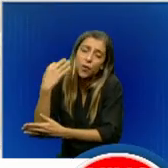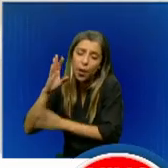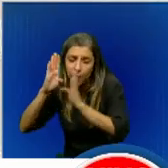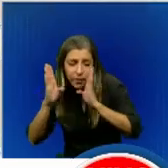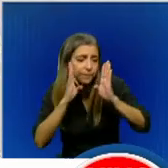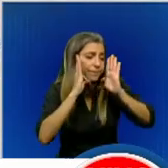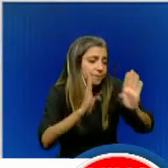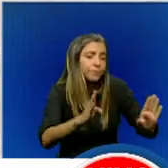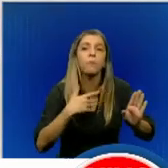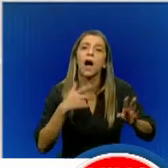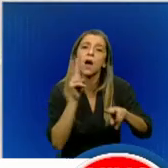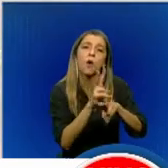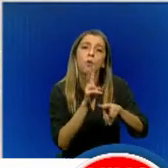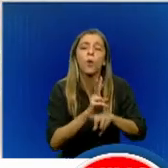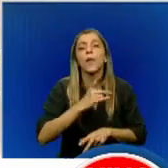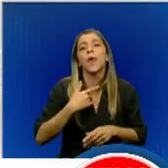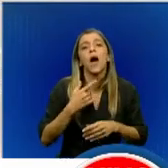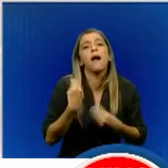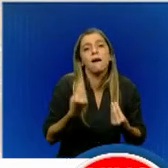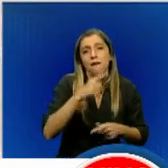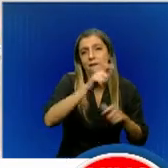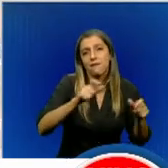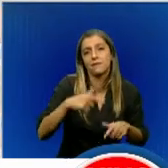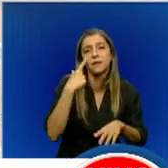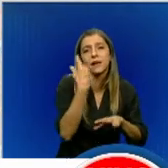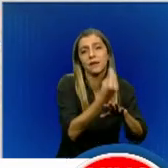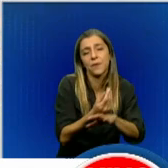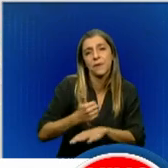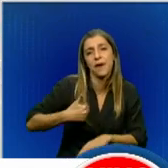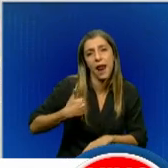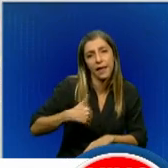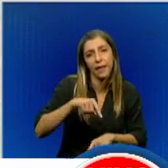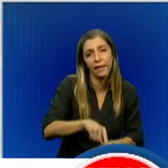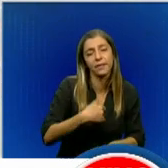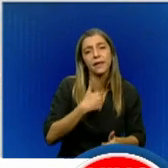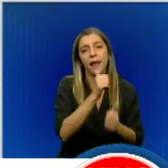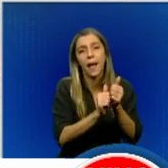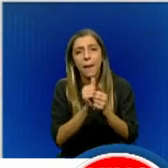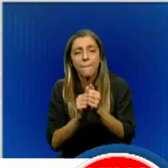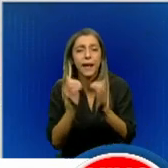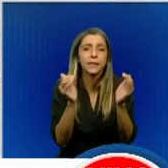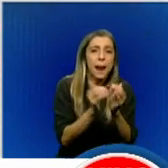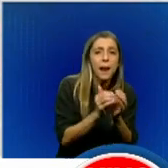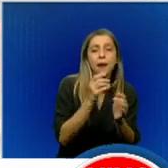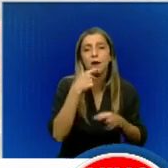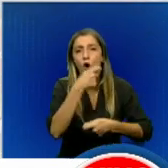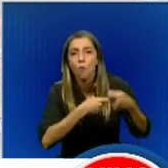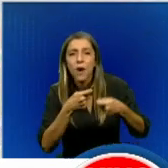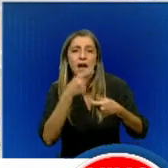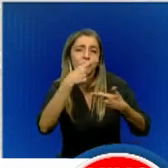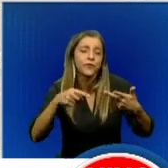y para apoyar a los argentinos y argentinas a nuestras pymes a nuestros comercios mientras necesitamos que se cuiden para